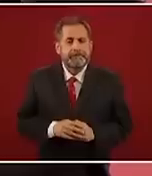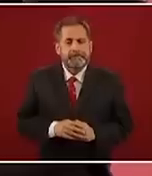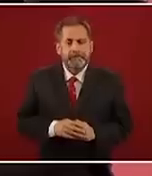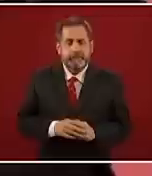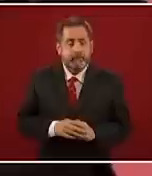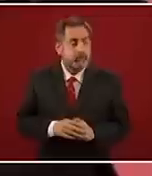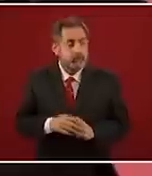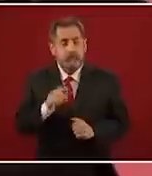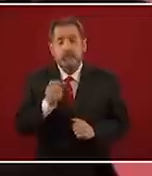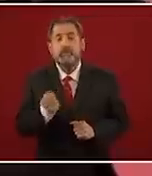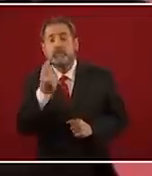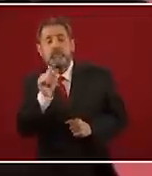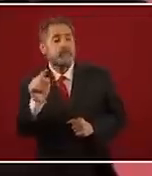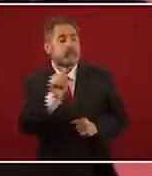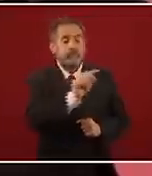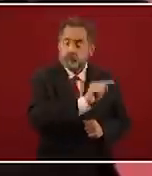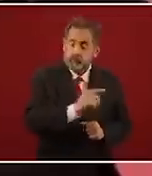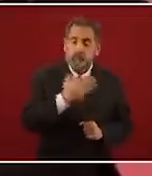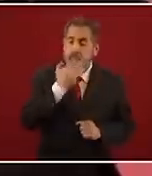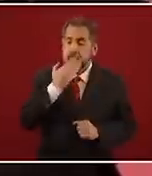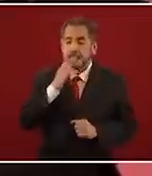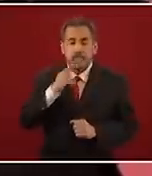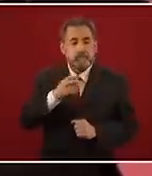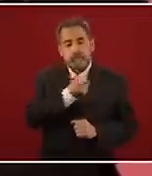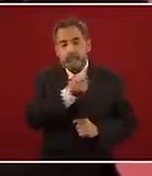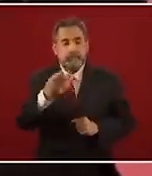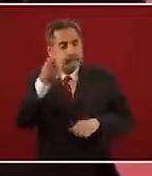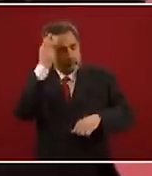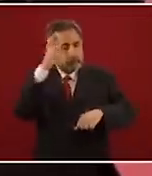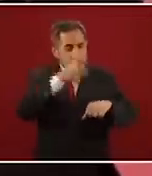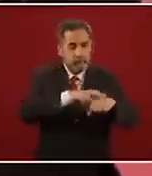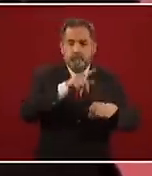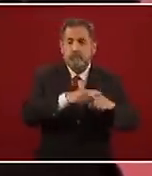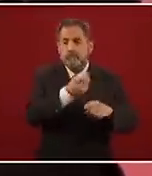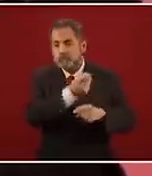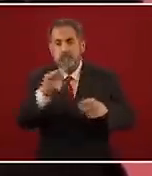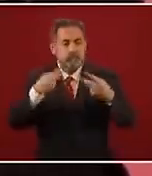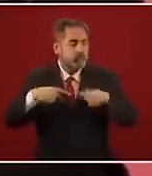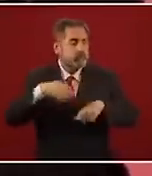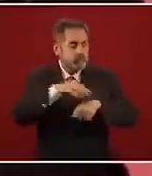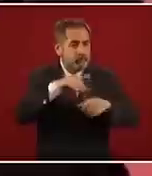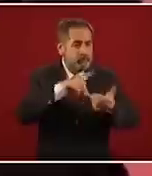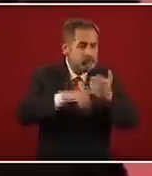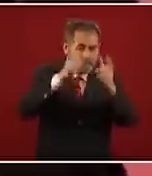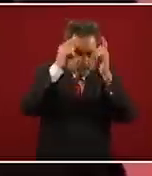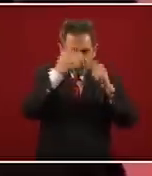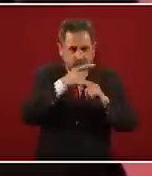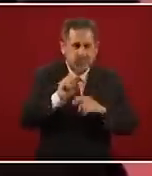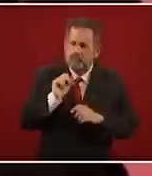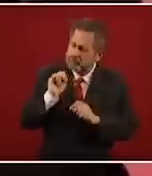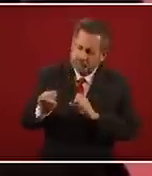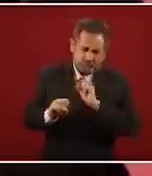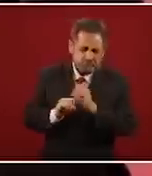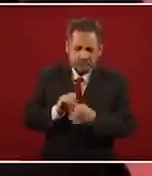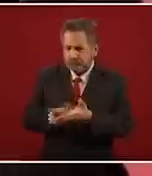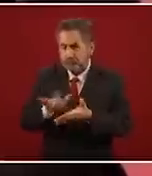una muy buena respuesta de los directores, del personal médico, de todos los institutos, han estado